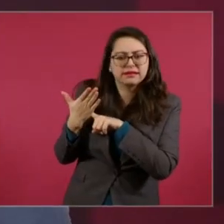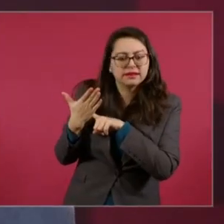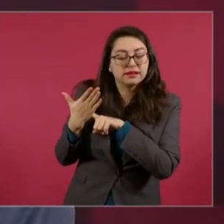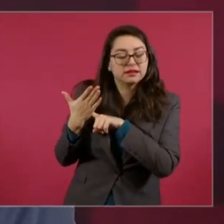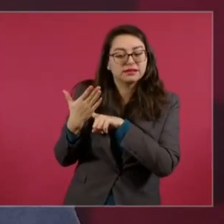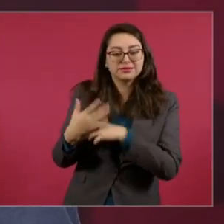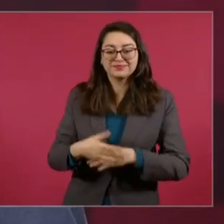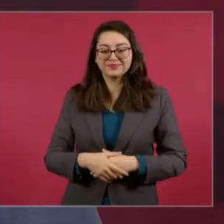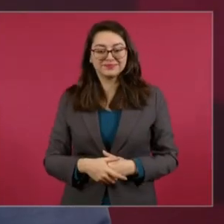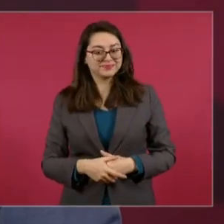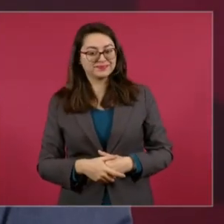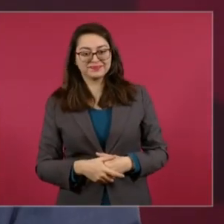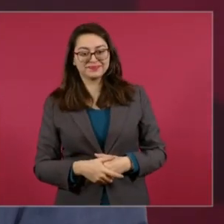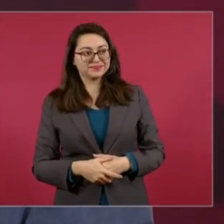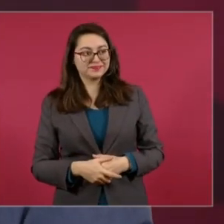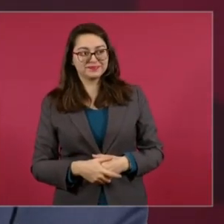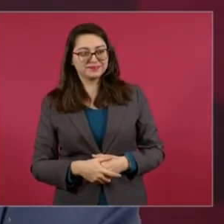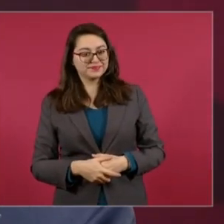Pero